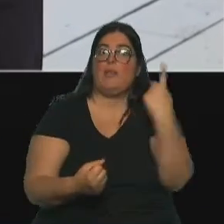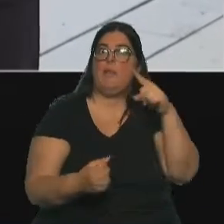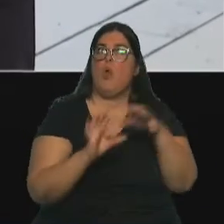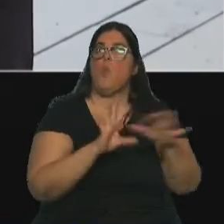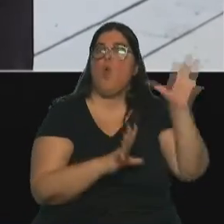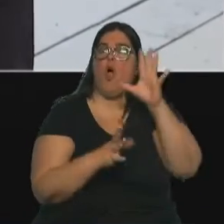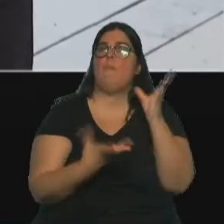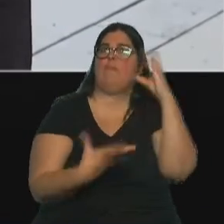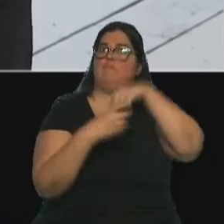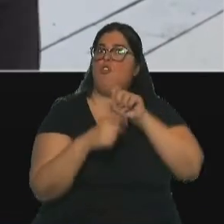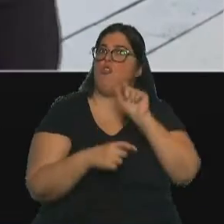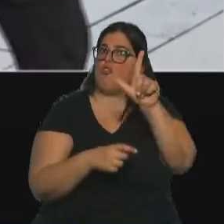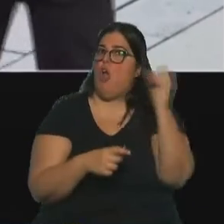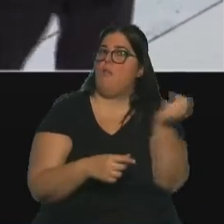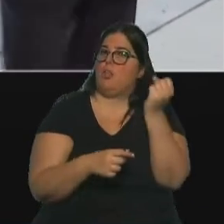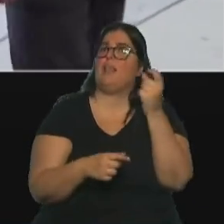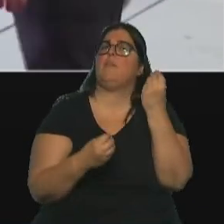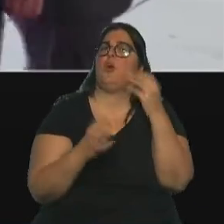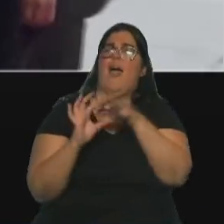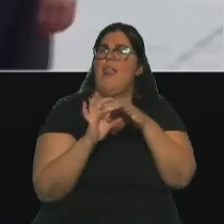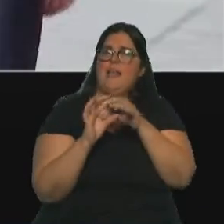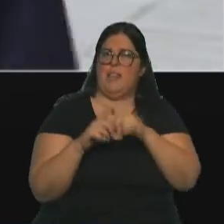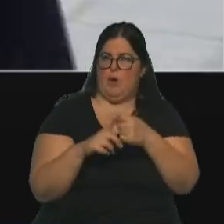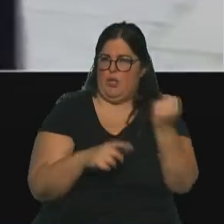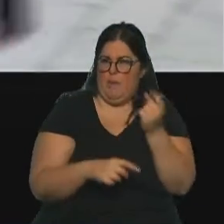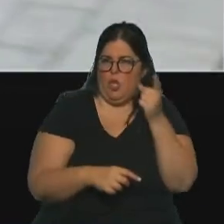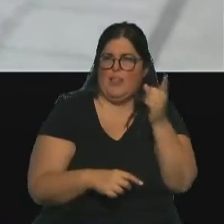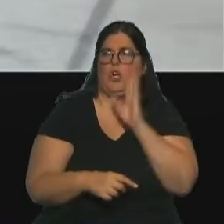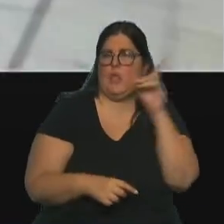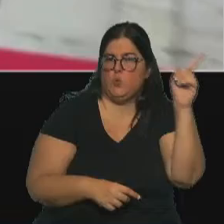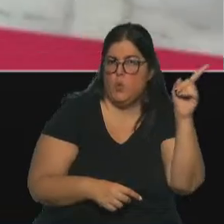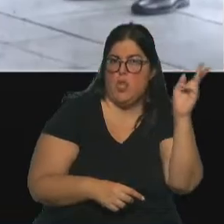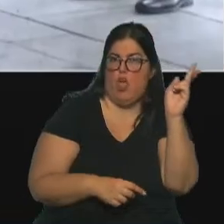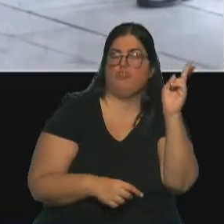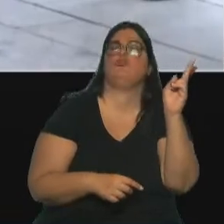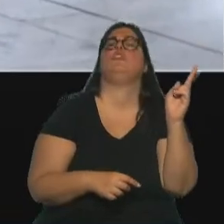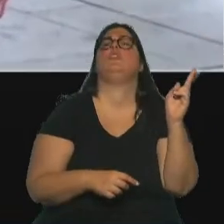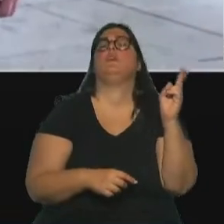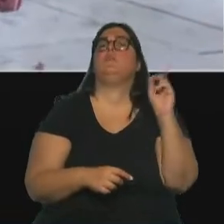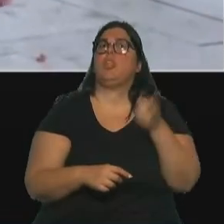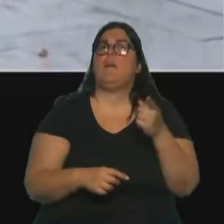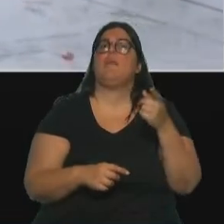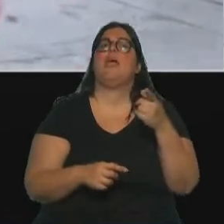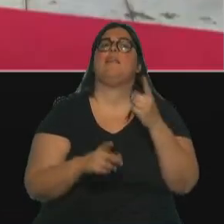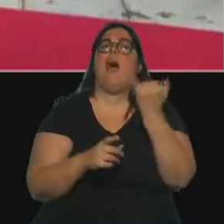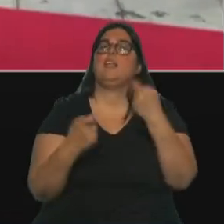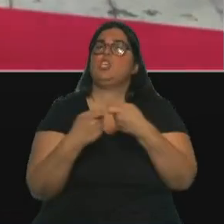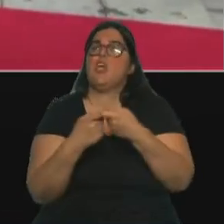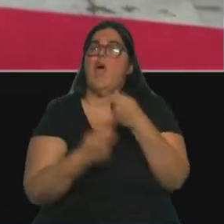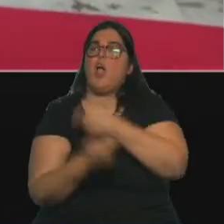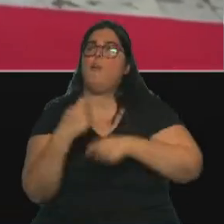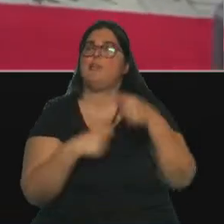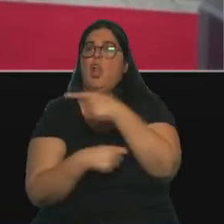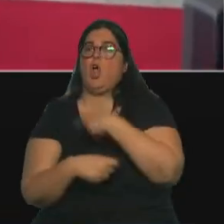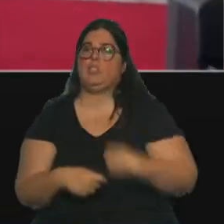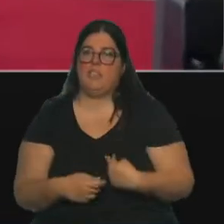un rol particular con una alianza política importante con los Estados Unidos, pero a su vez con una sociedad comercial muy importante con China.